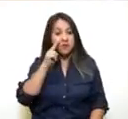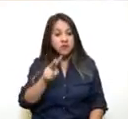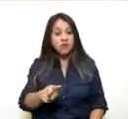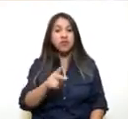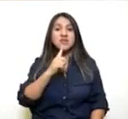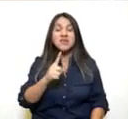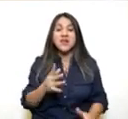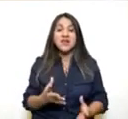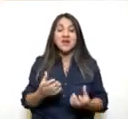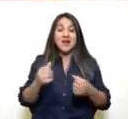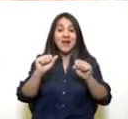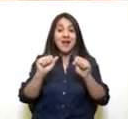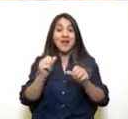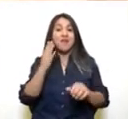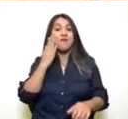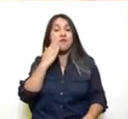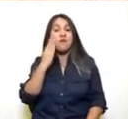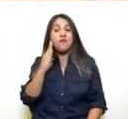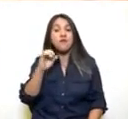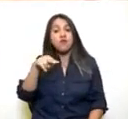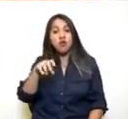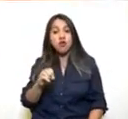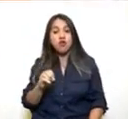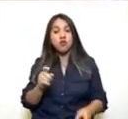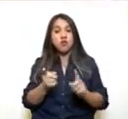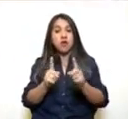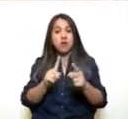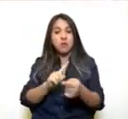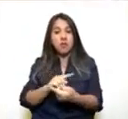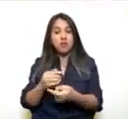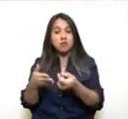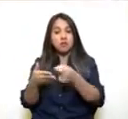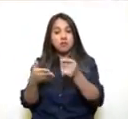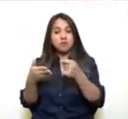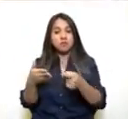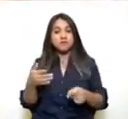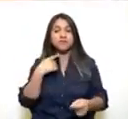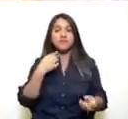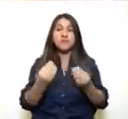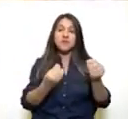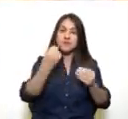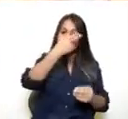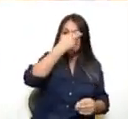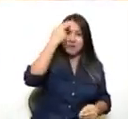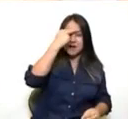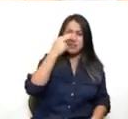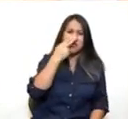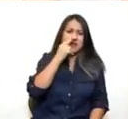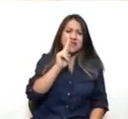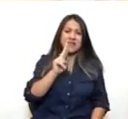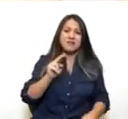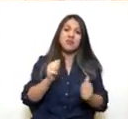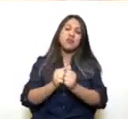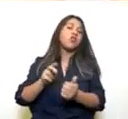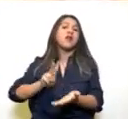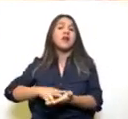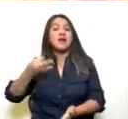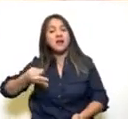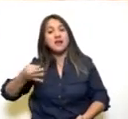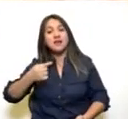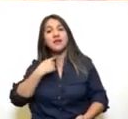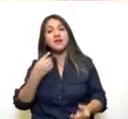estos bonos fue cambiando lo que estaba pasando en marzo no tienen que ver con la con la realidad que